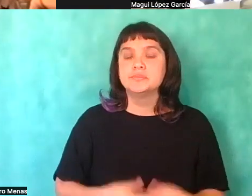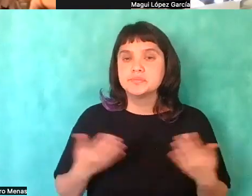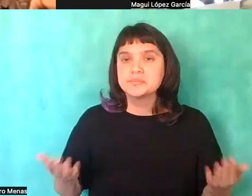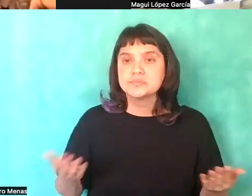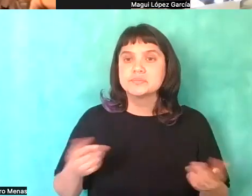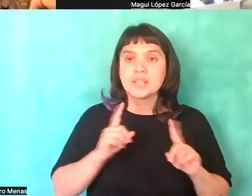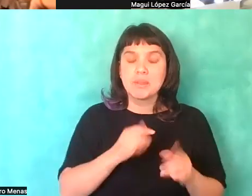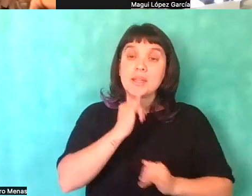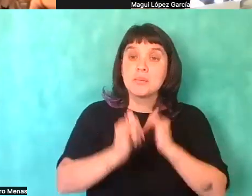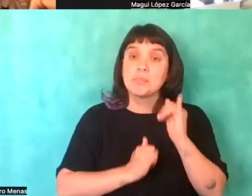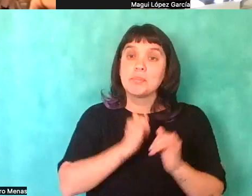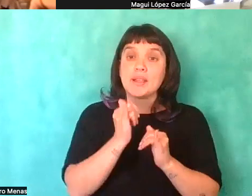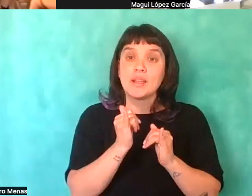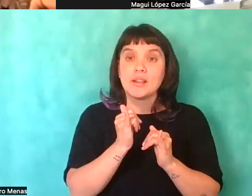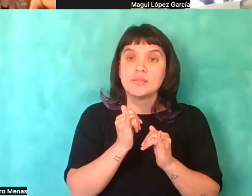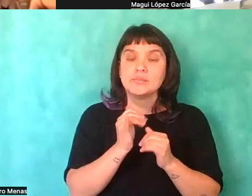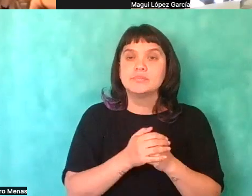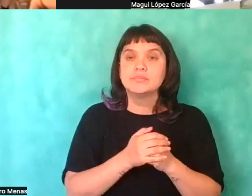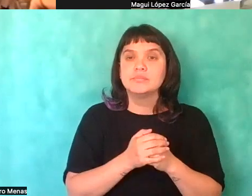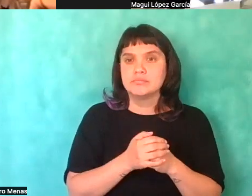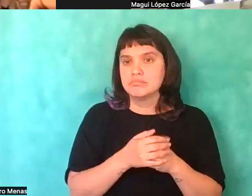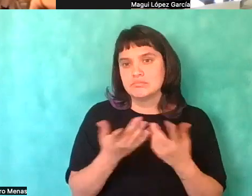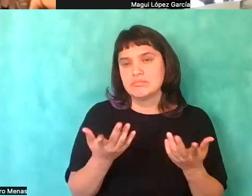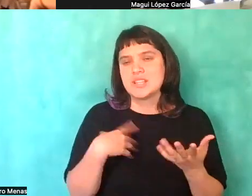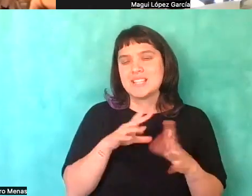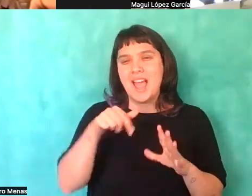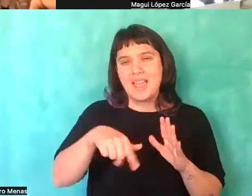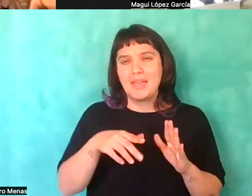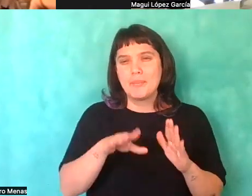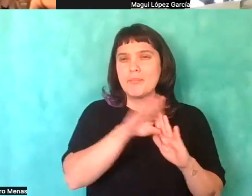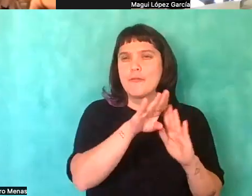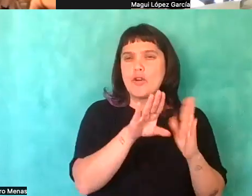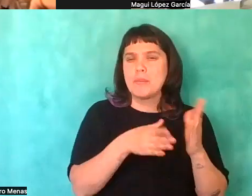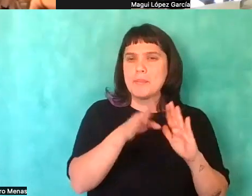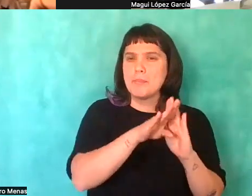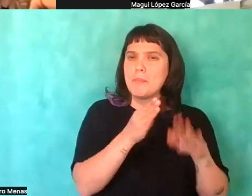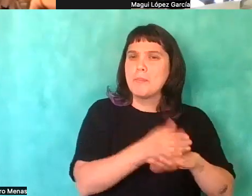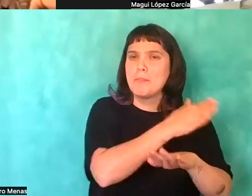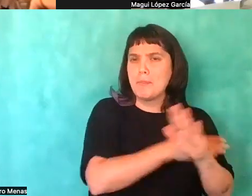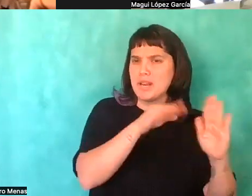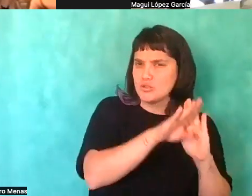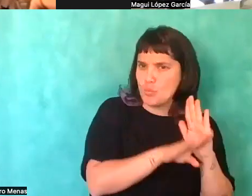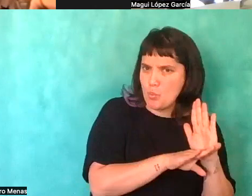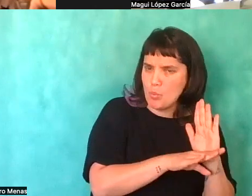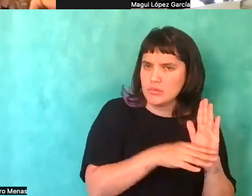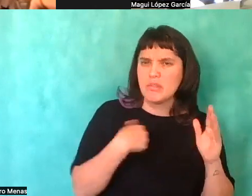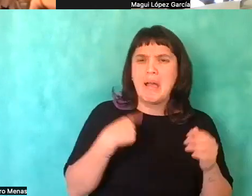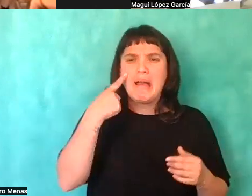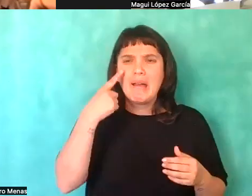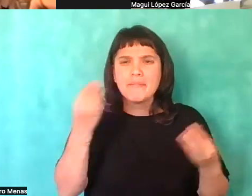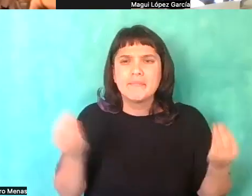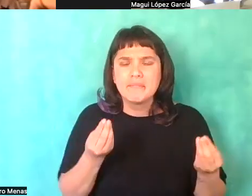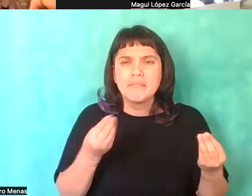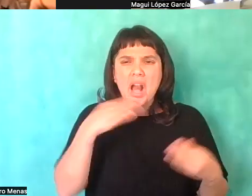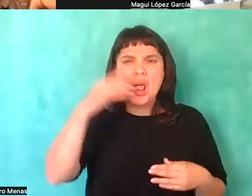explicar, porque, digo, cuando se hace esa pregunta hay muchos presupuestos, digo, hay que desandar esos presupuestos y, bueno, a ver, bueno, ¿a qué te estás refiriendo? Porque el lenguaje